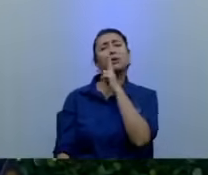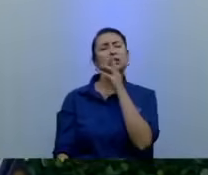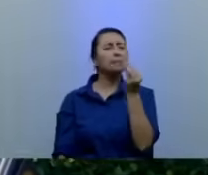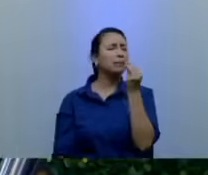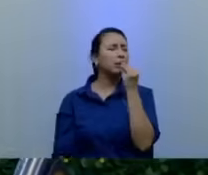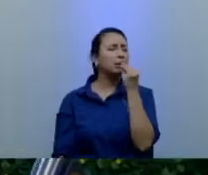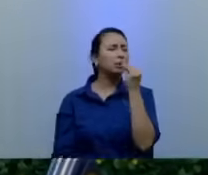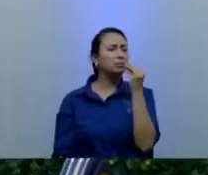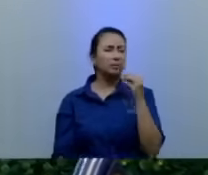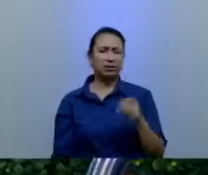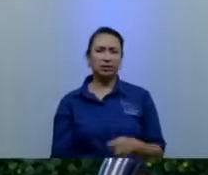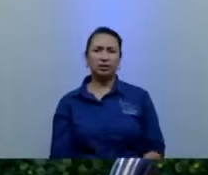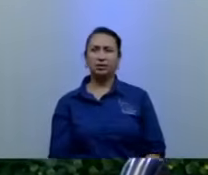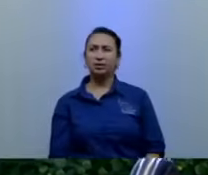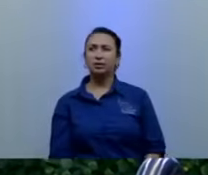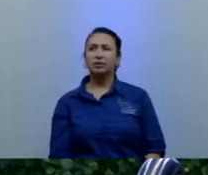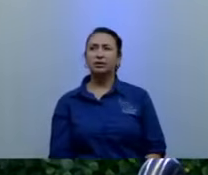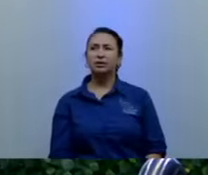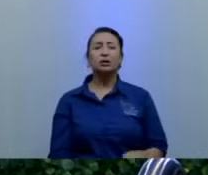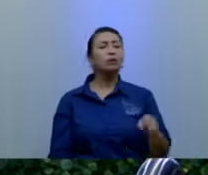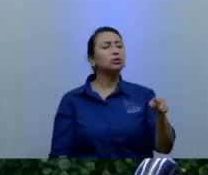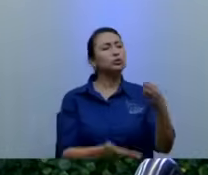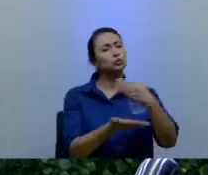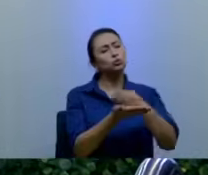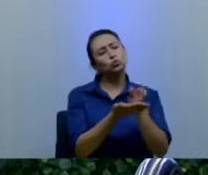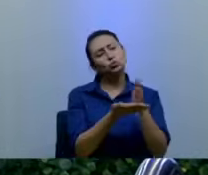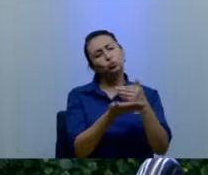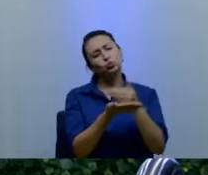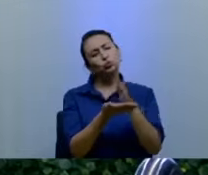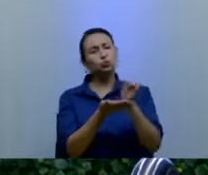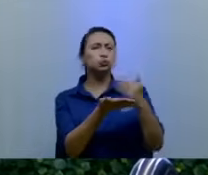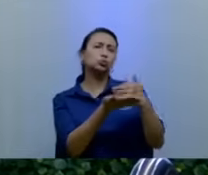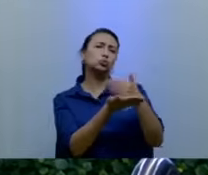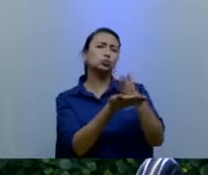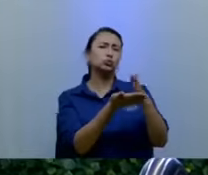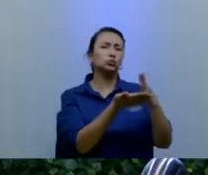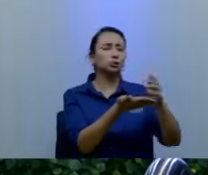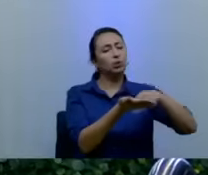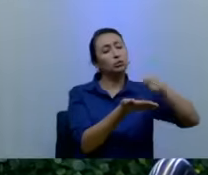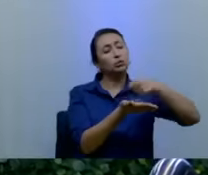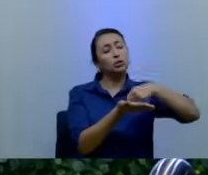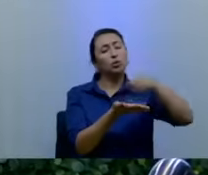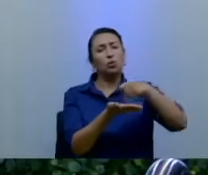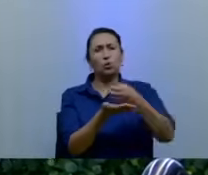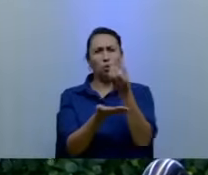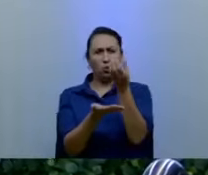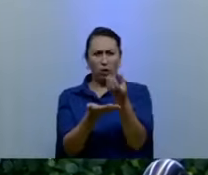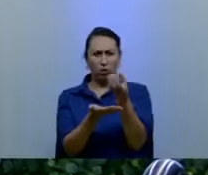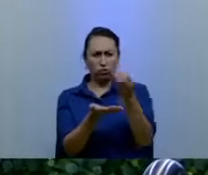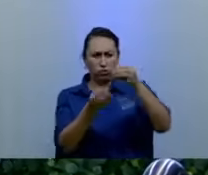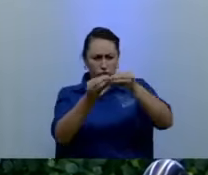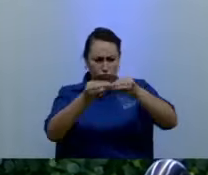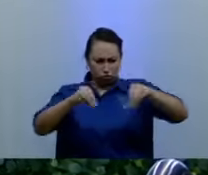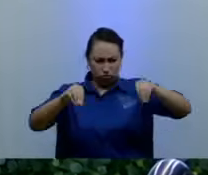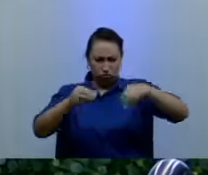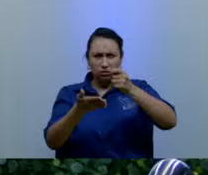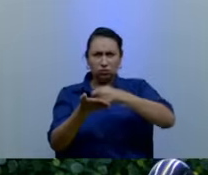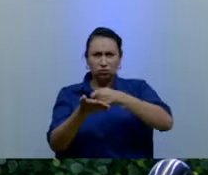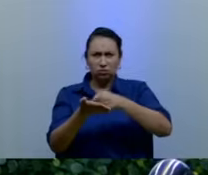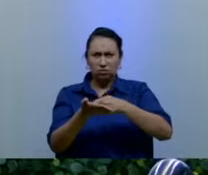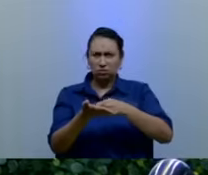le dice, hágame huevos, solo la clara, le dice. Yo me les quedo viendo así.